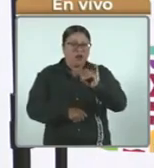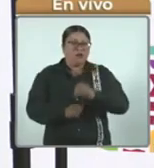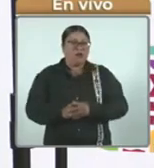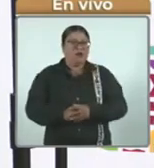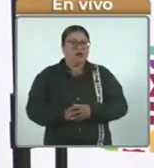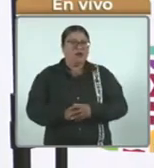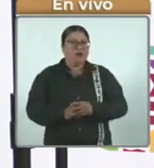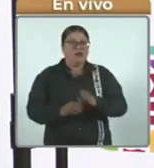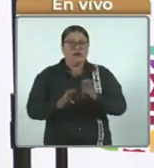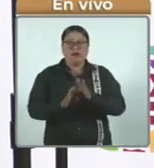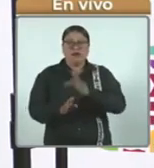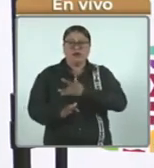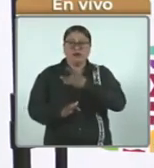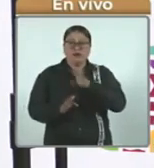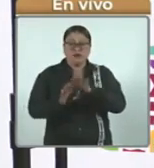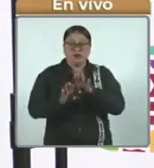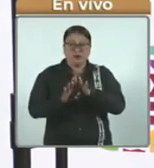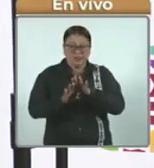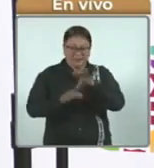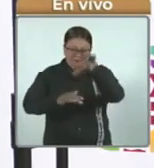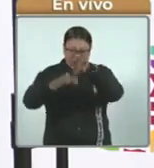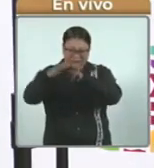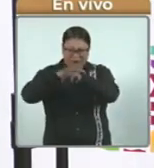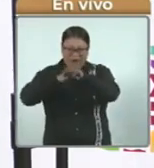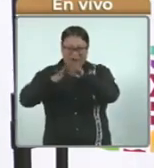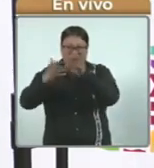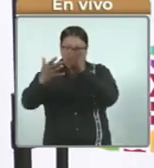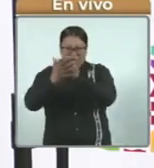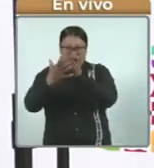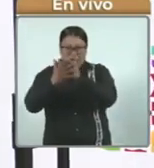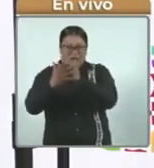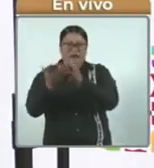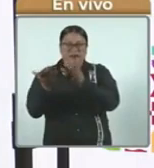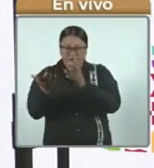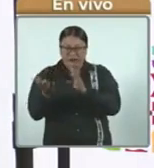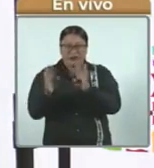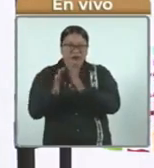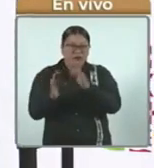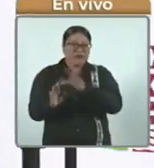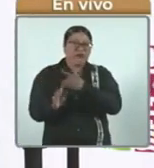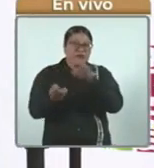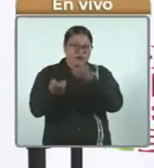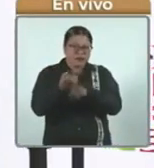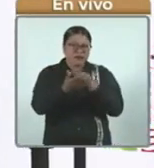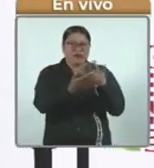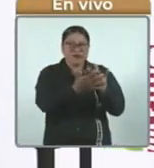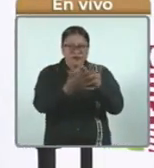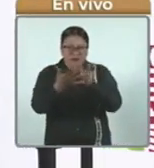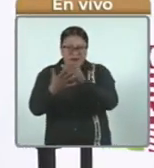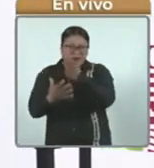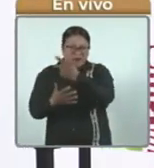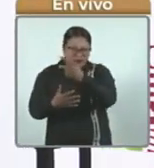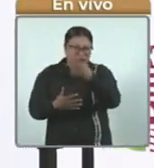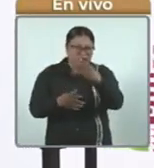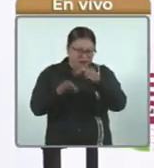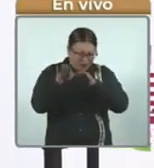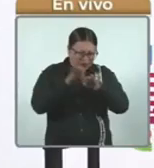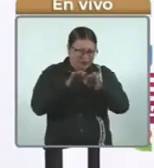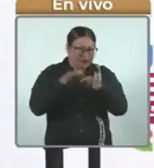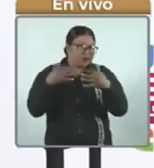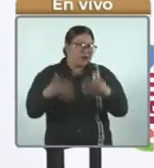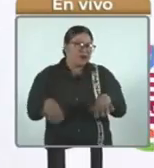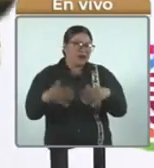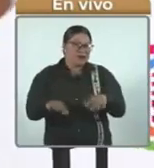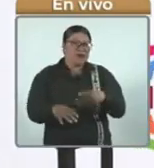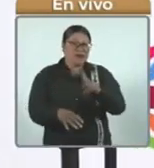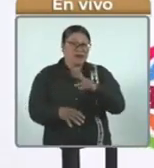esa reinserción social? Porque vemos la gran labor que realizan en los centros penitenciarios, pero ya de